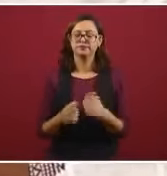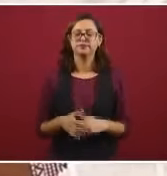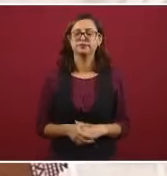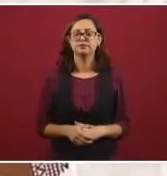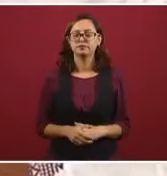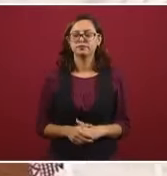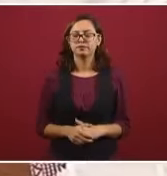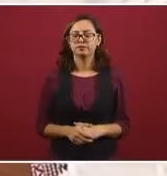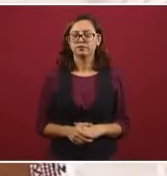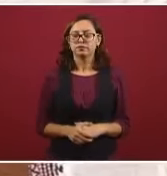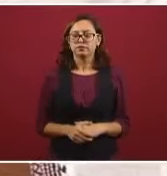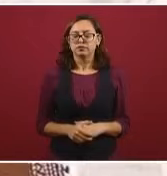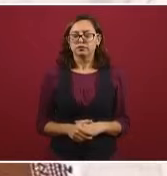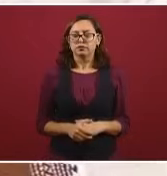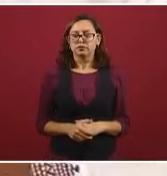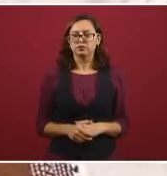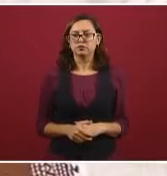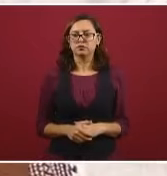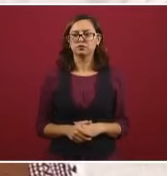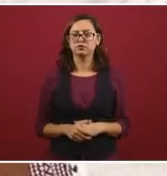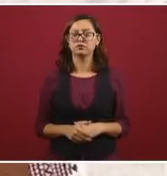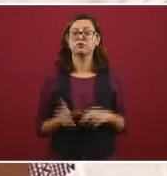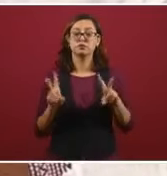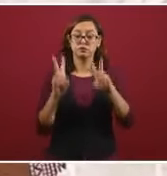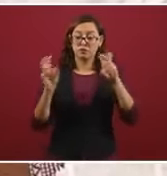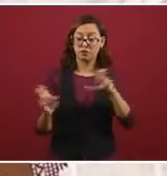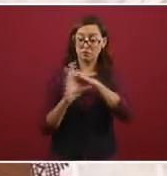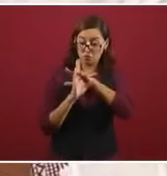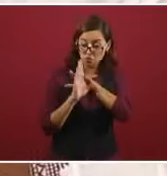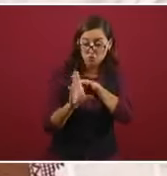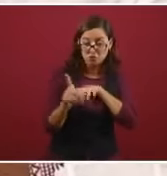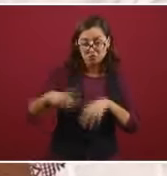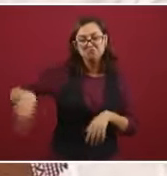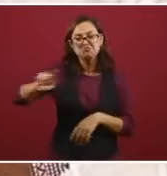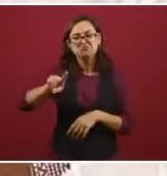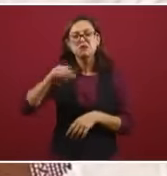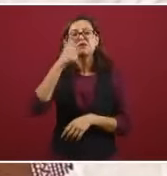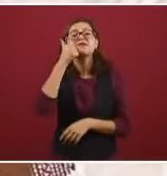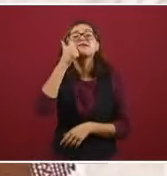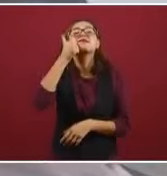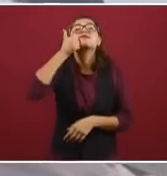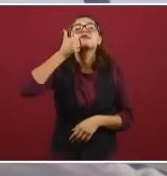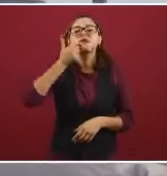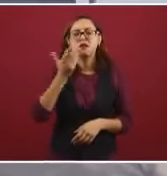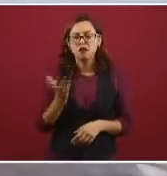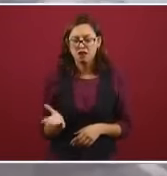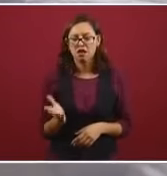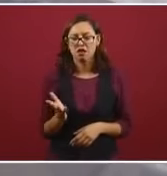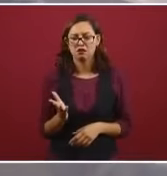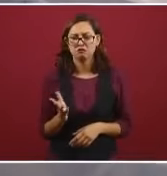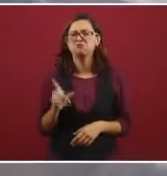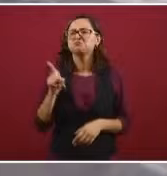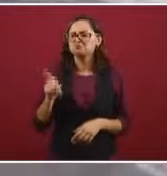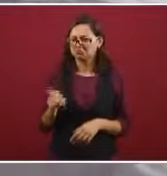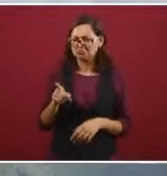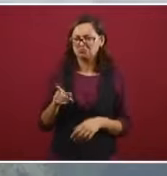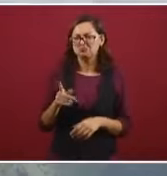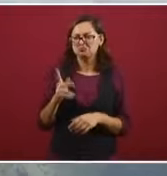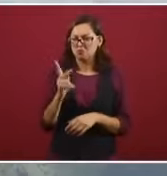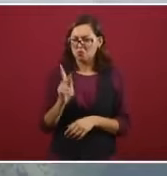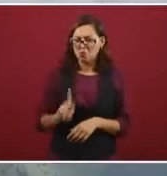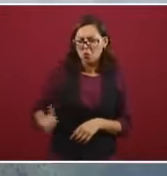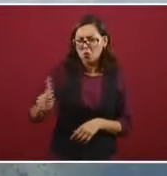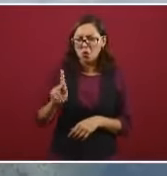Que la migración sea opcional, que el que quiera salirse de su